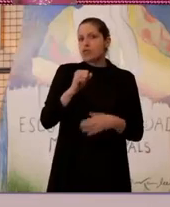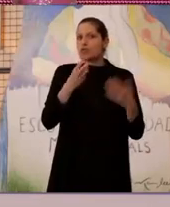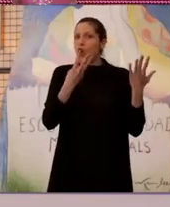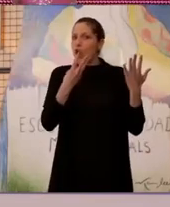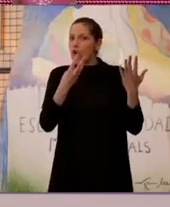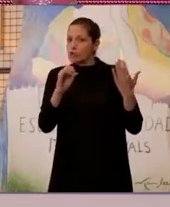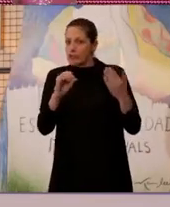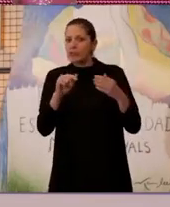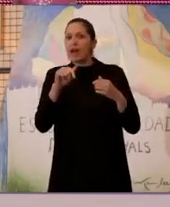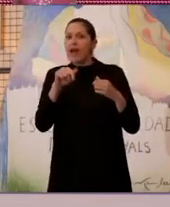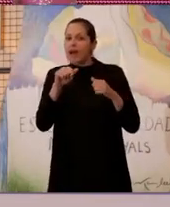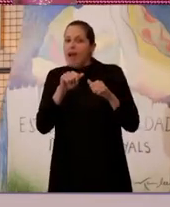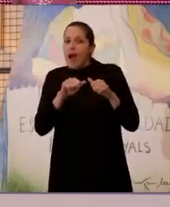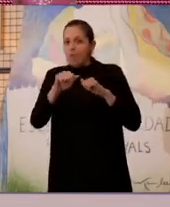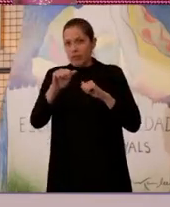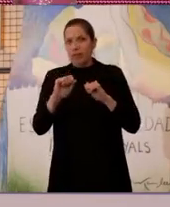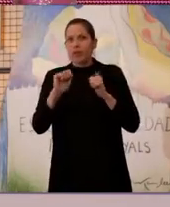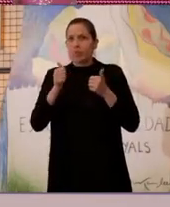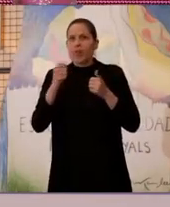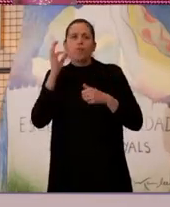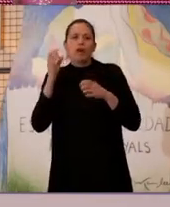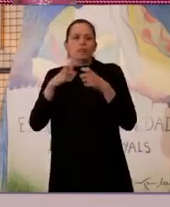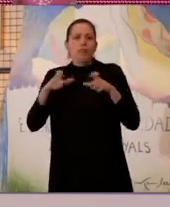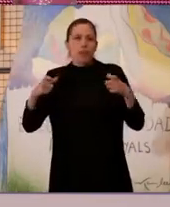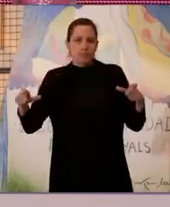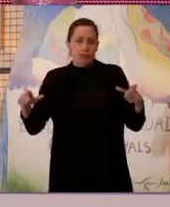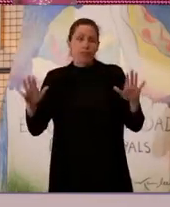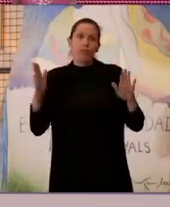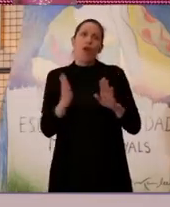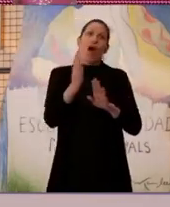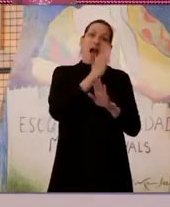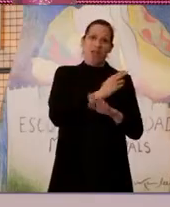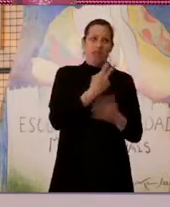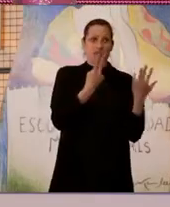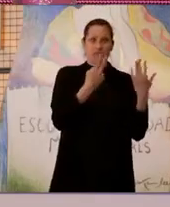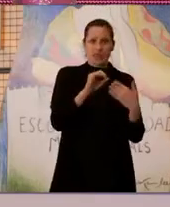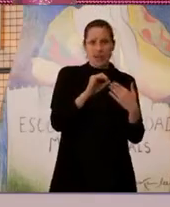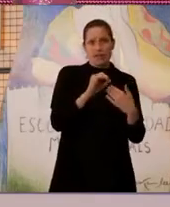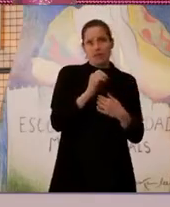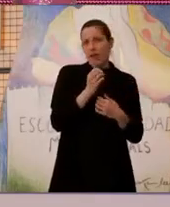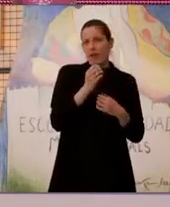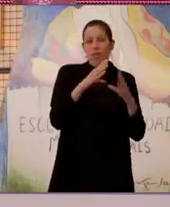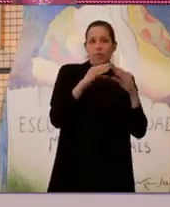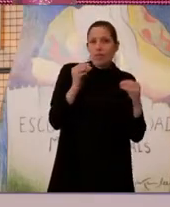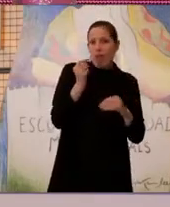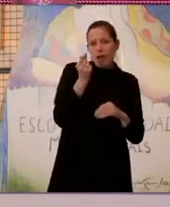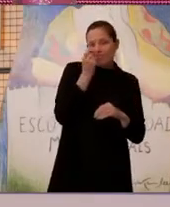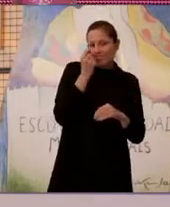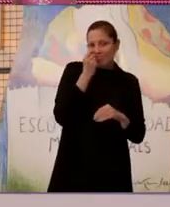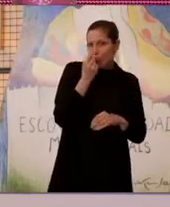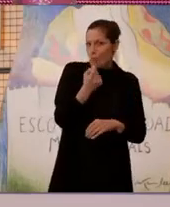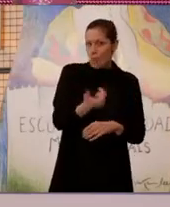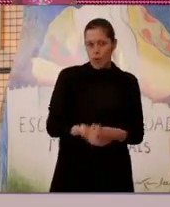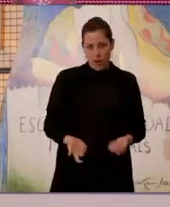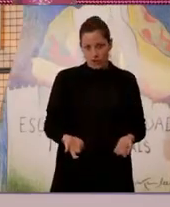españolas que el de hombres por lo tanto en los 70 todavía había muchas menos mujeres en los 60 que es Cuando yo estudiaba